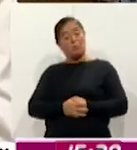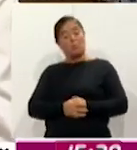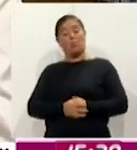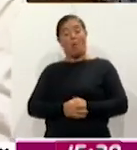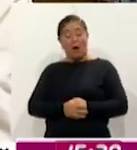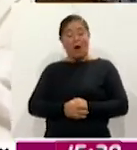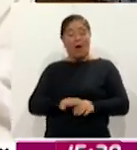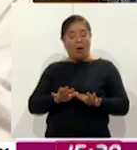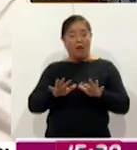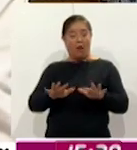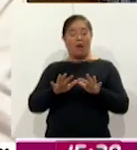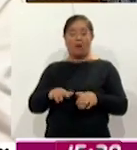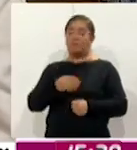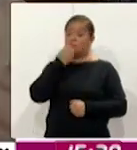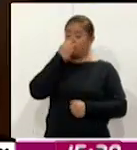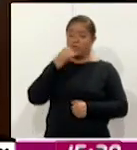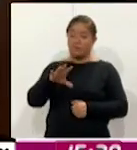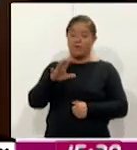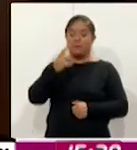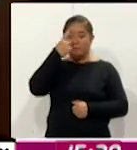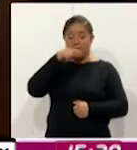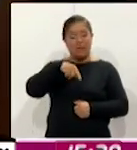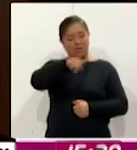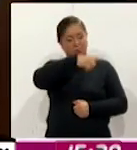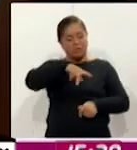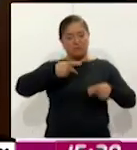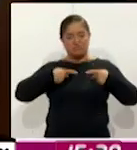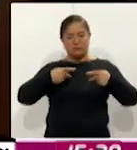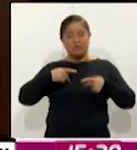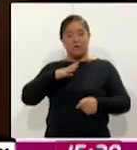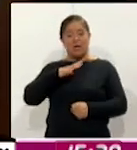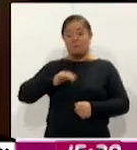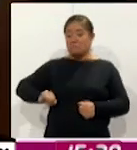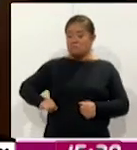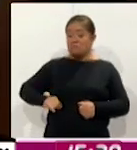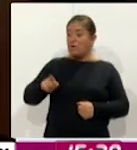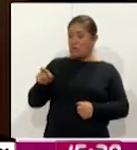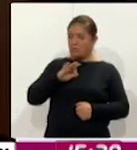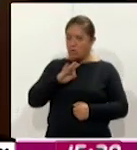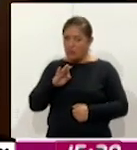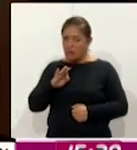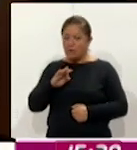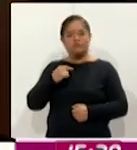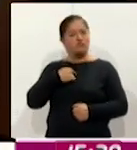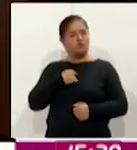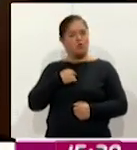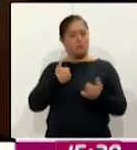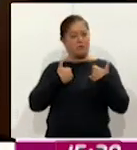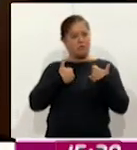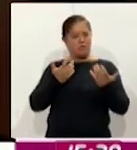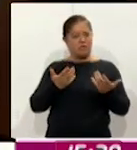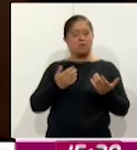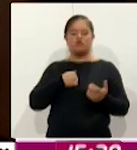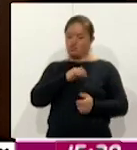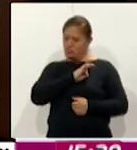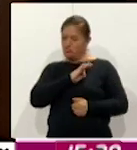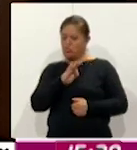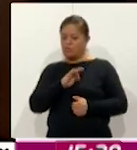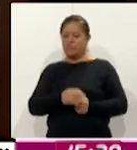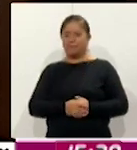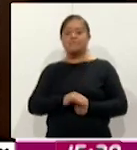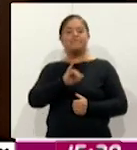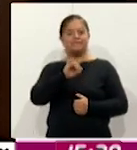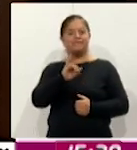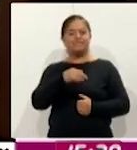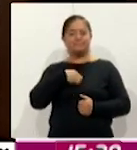pues, crear a la gente interés, ¿no? Para que termine sus estudios. Es que es importante. Exacto. Lo comentaba